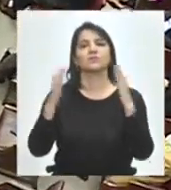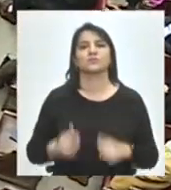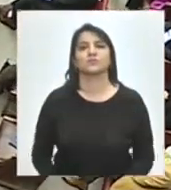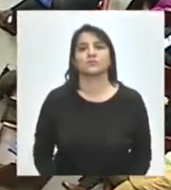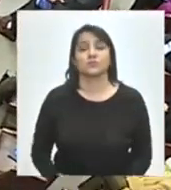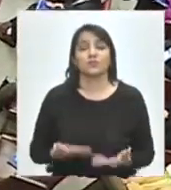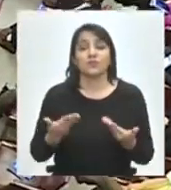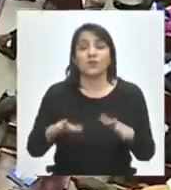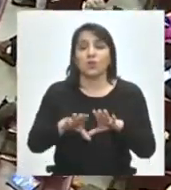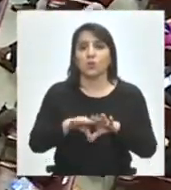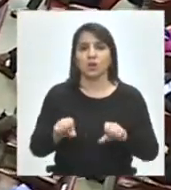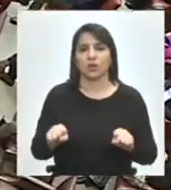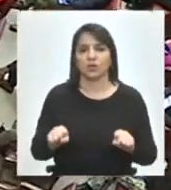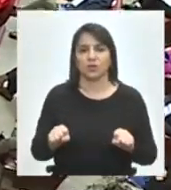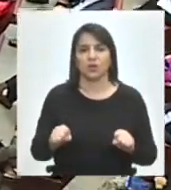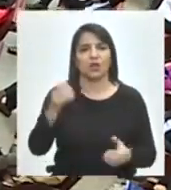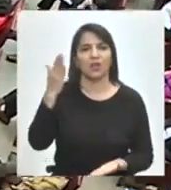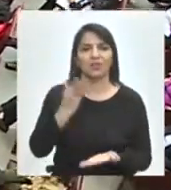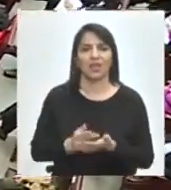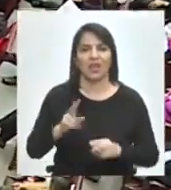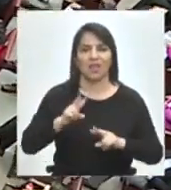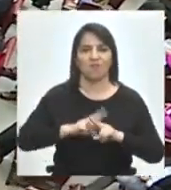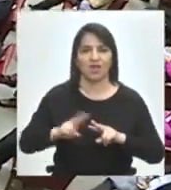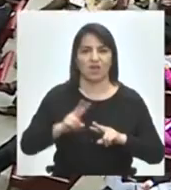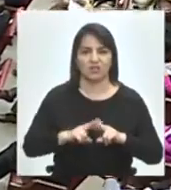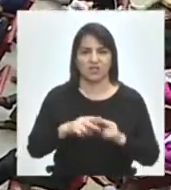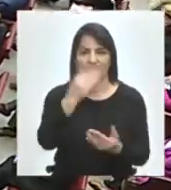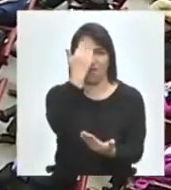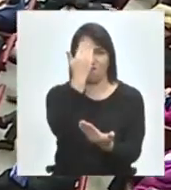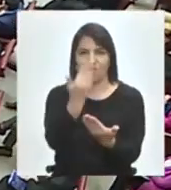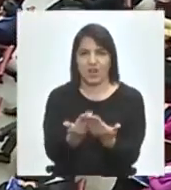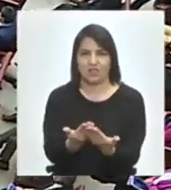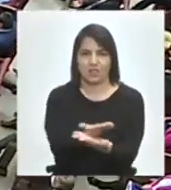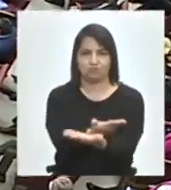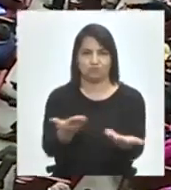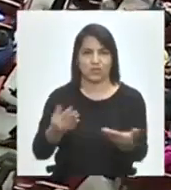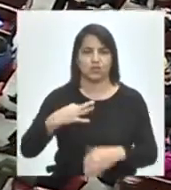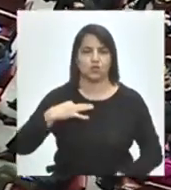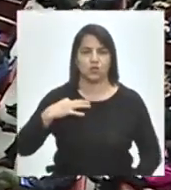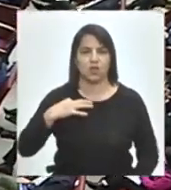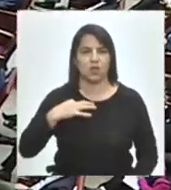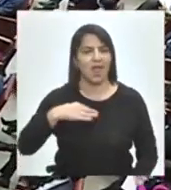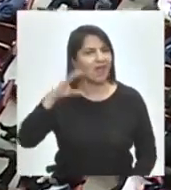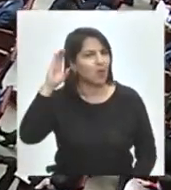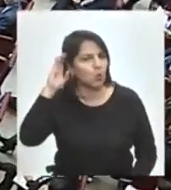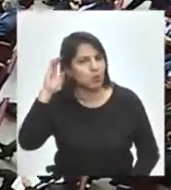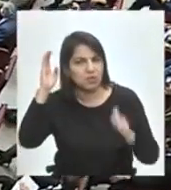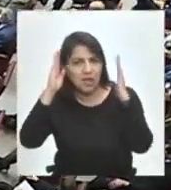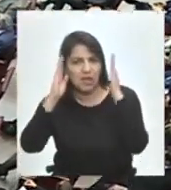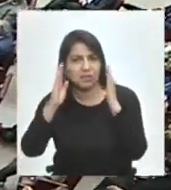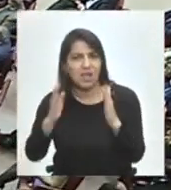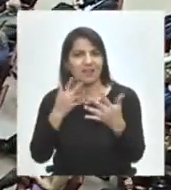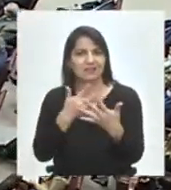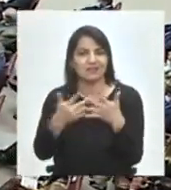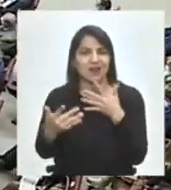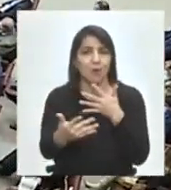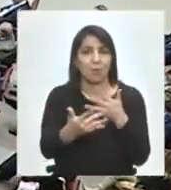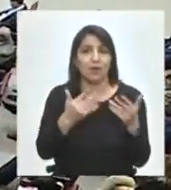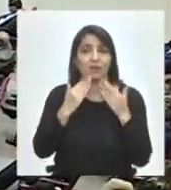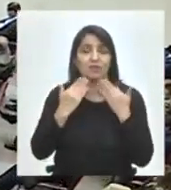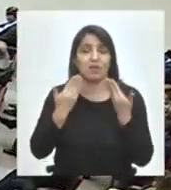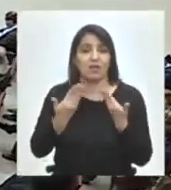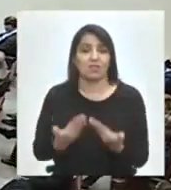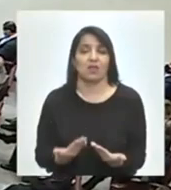Este acuerdo debe hacerse de cara a la ciudadanía, escuchándola de un modo transparente y